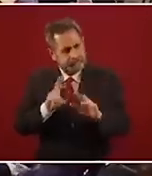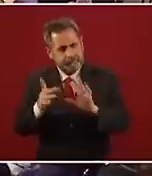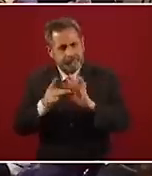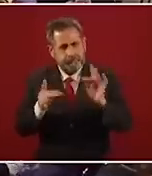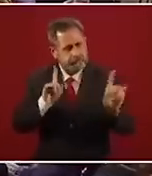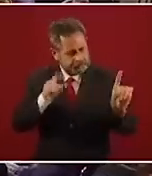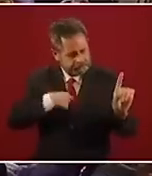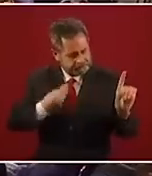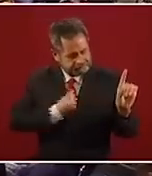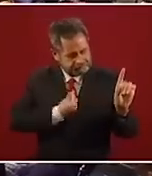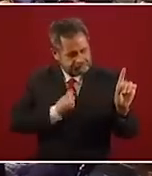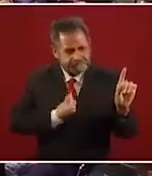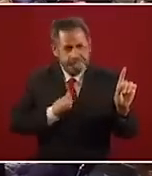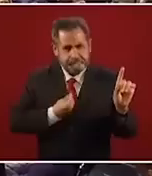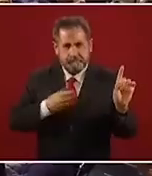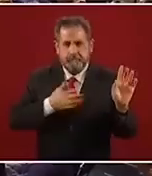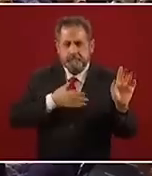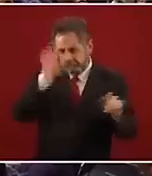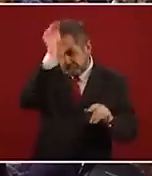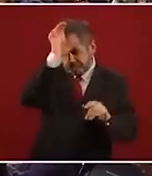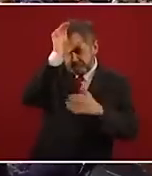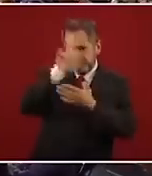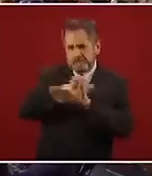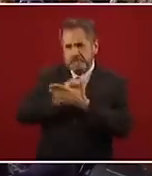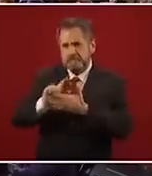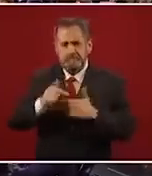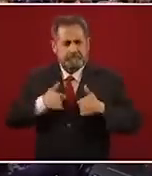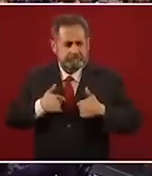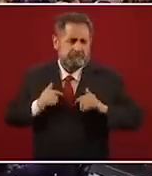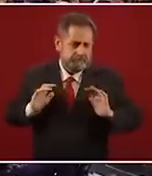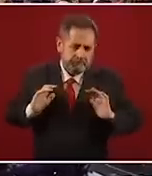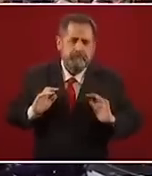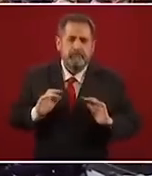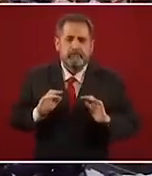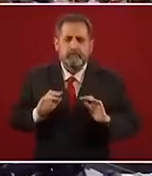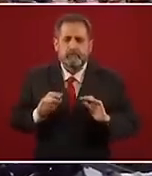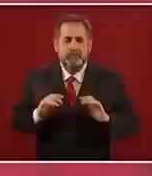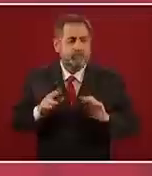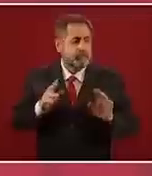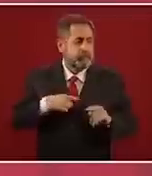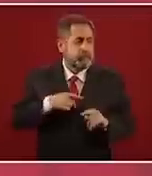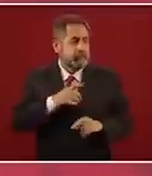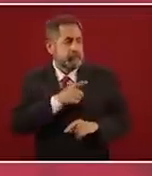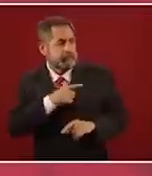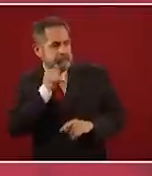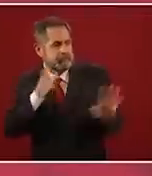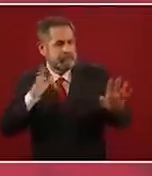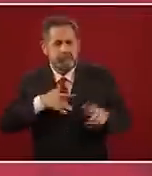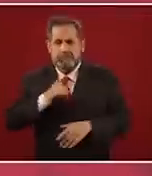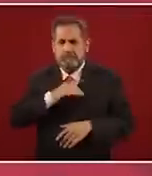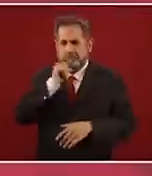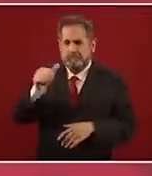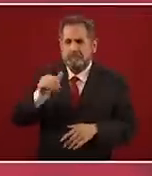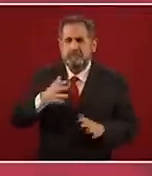sé aguantar, porque además tengo mi conciencia tranquila, y el que nada debe, nada teme, y